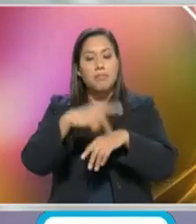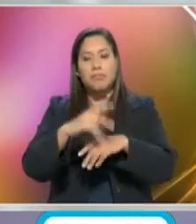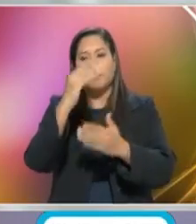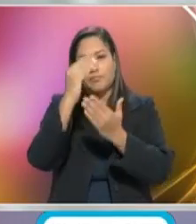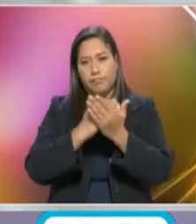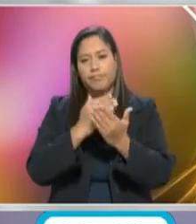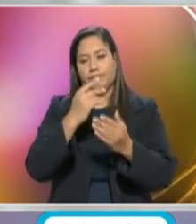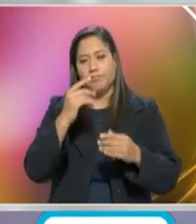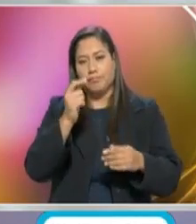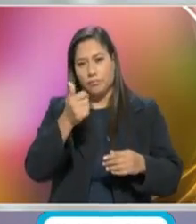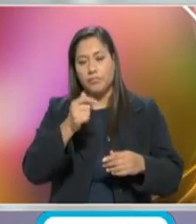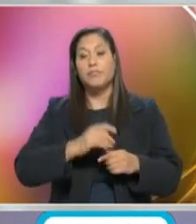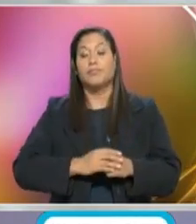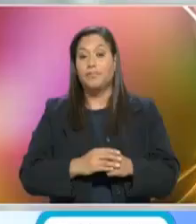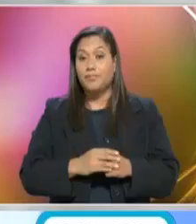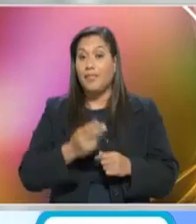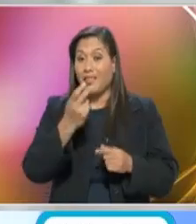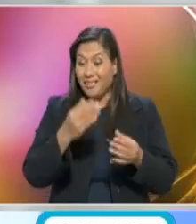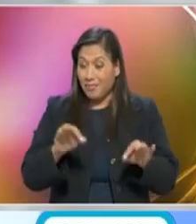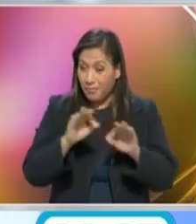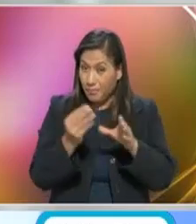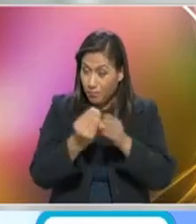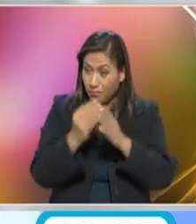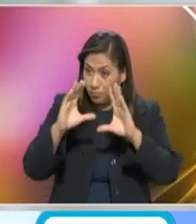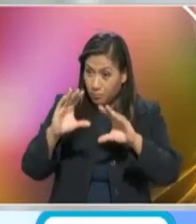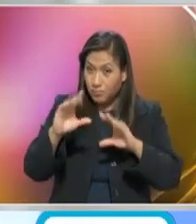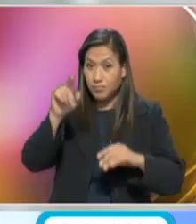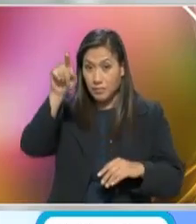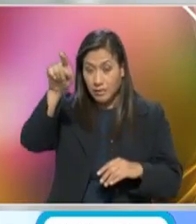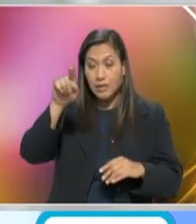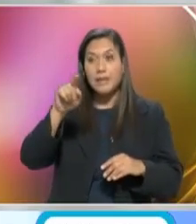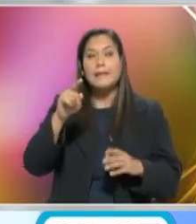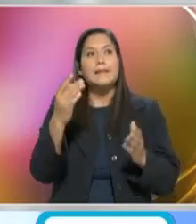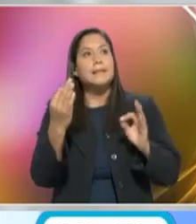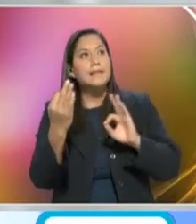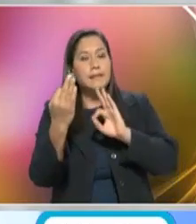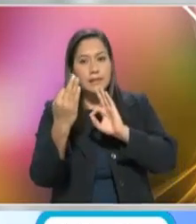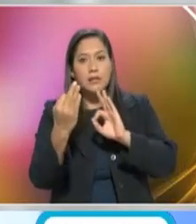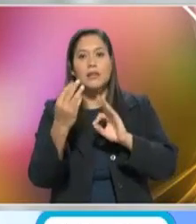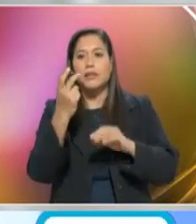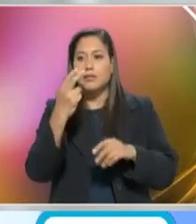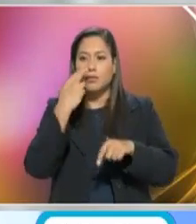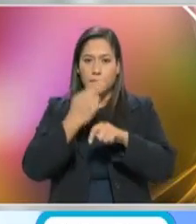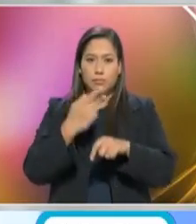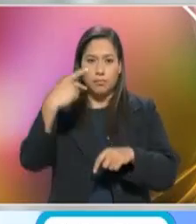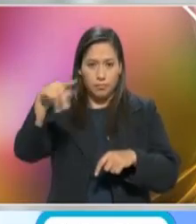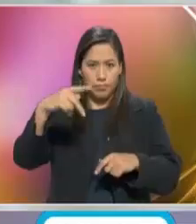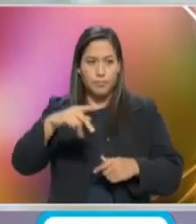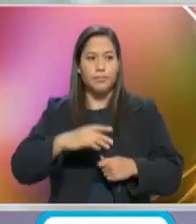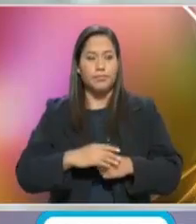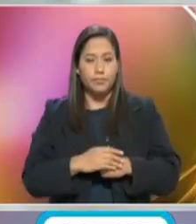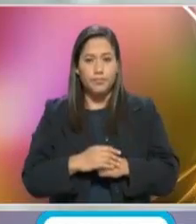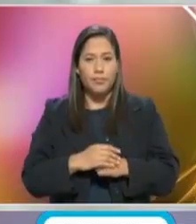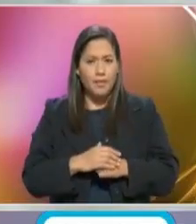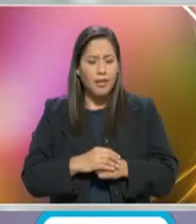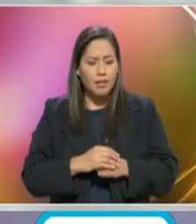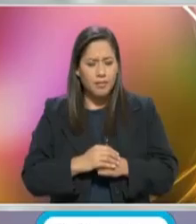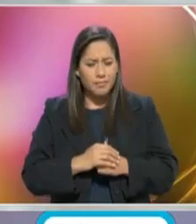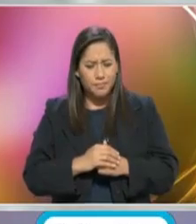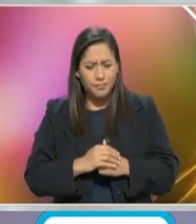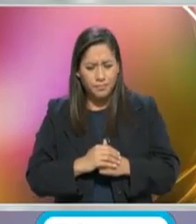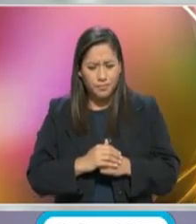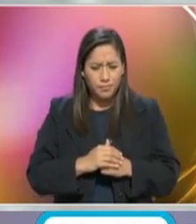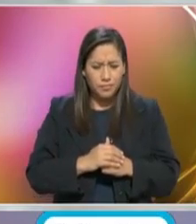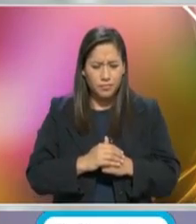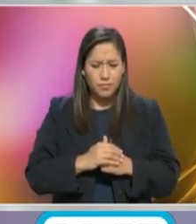lo importante, ¿no? Así a través de las capacitaciones que ellas sepan también a qué se enfrentan y pues se genere también una responsabilidad, ¿no? En cuanto a poner